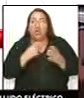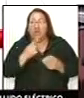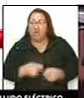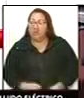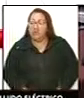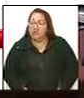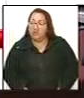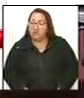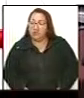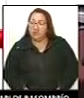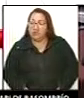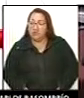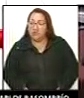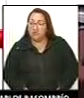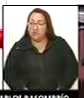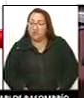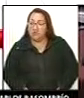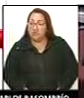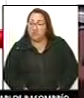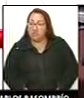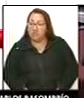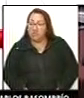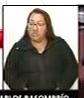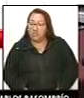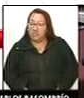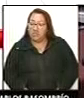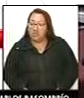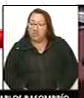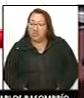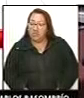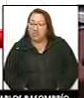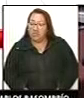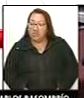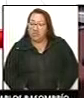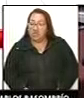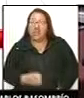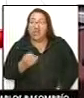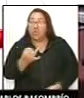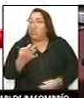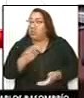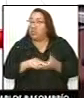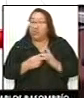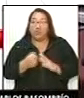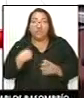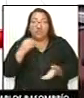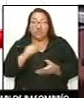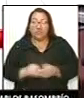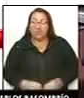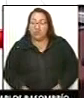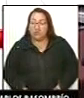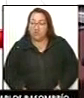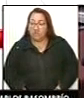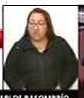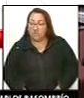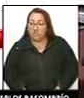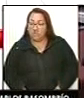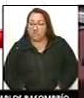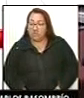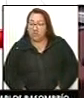en efecto, los de pluralidad, especialidad y proporcionalidad. Si nosotros excluimos